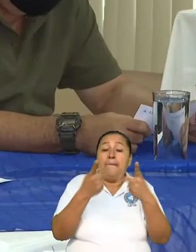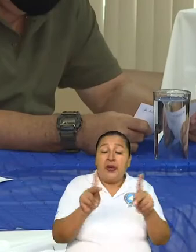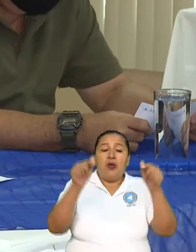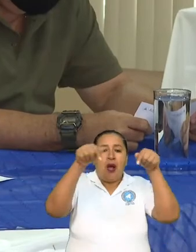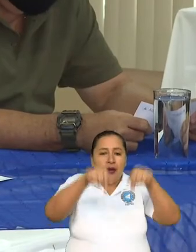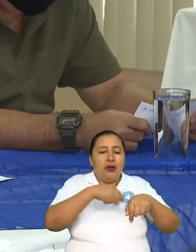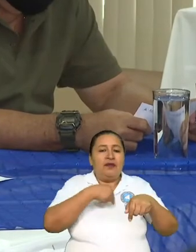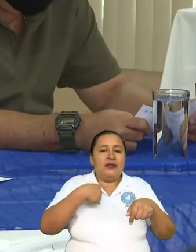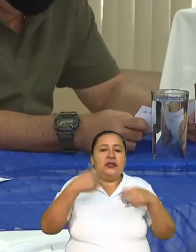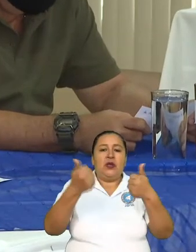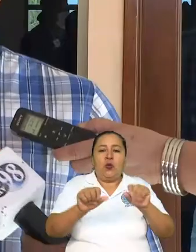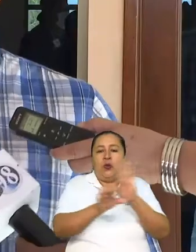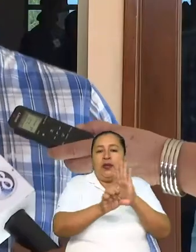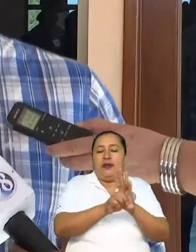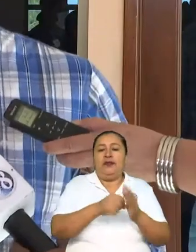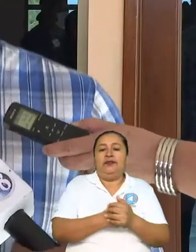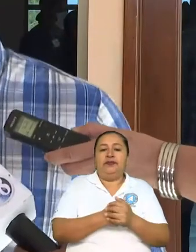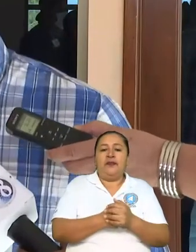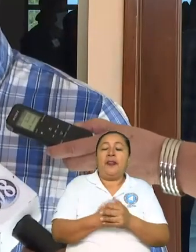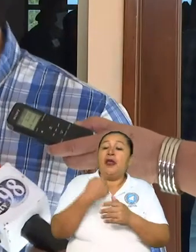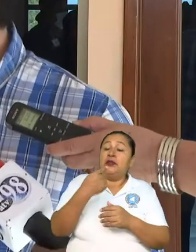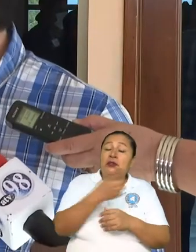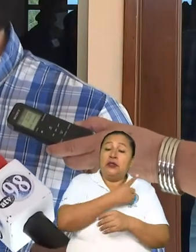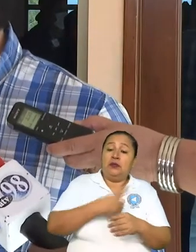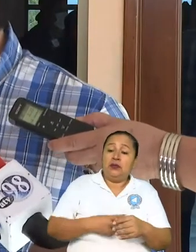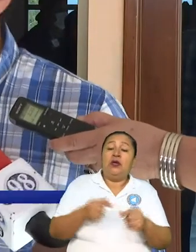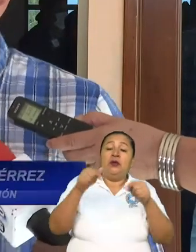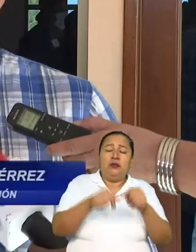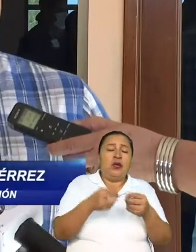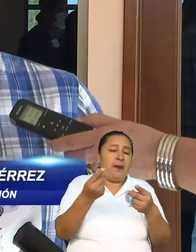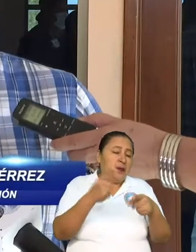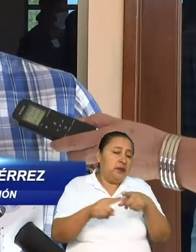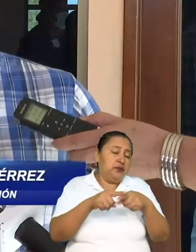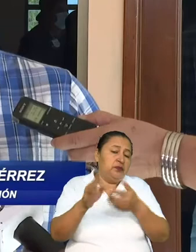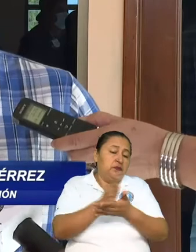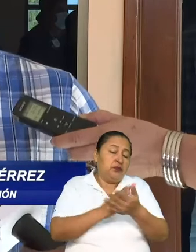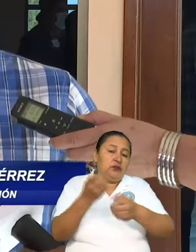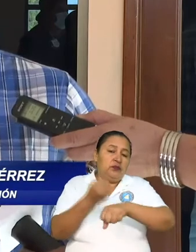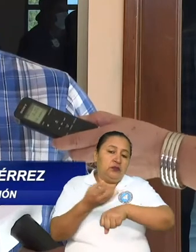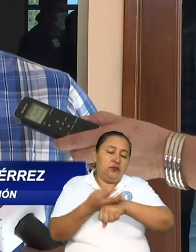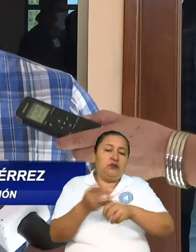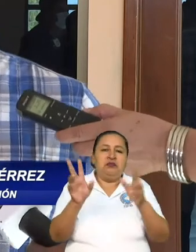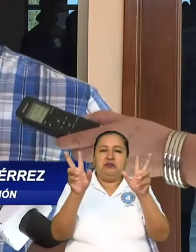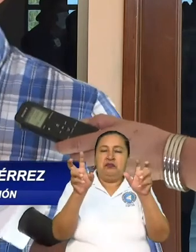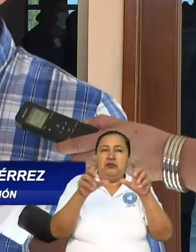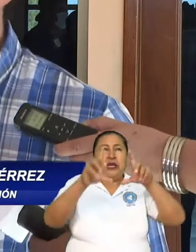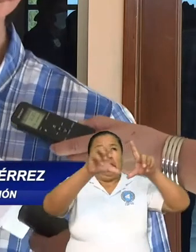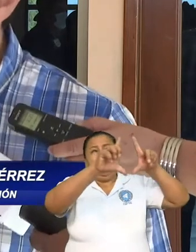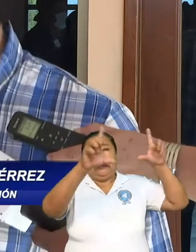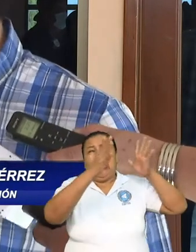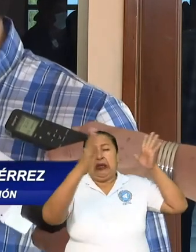será a través de ley. El asidero jurídico para el cobro en algunas municipalidades sobre el tema de rótulos